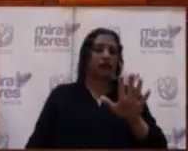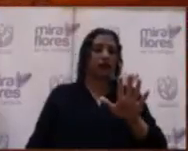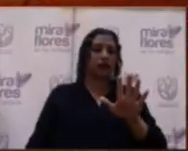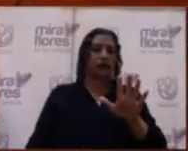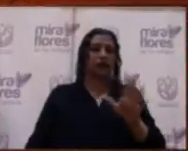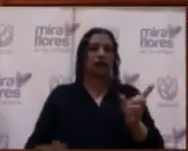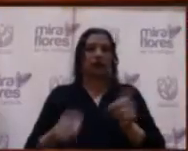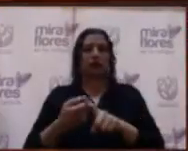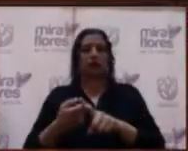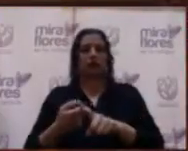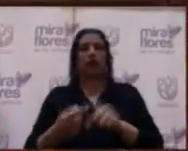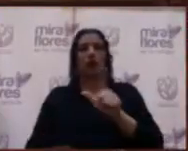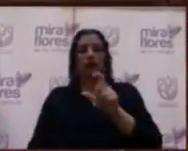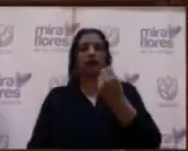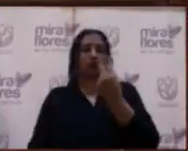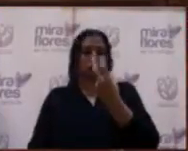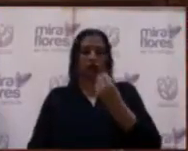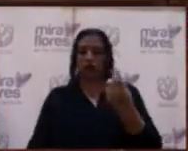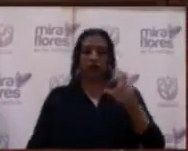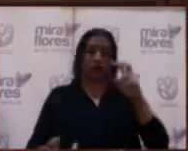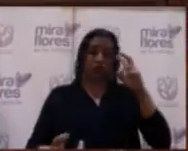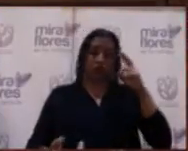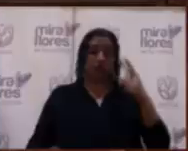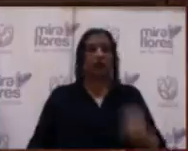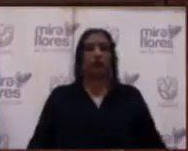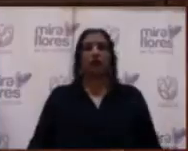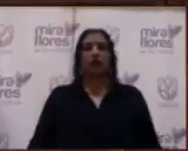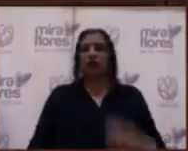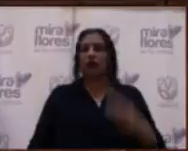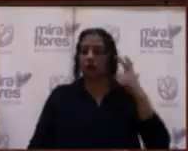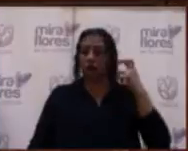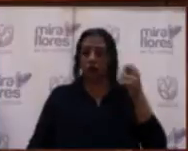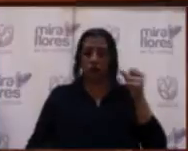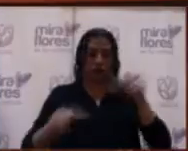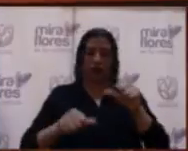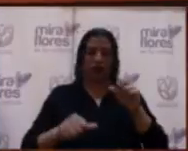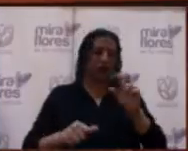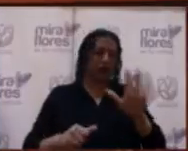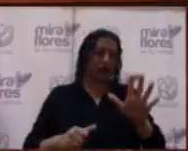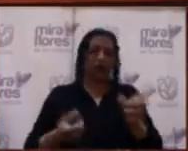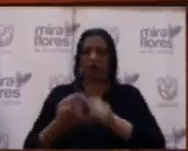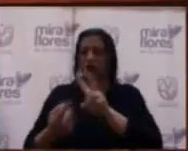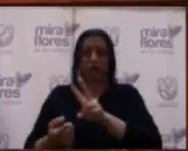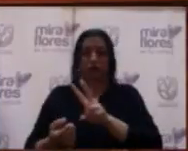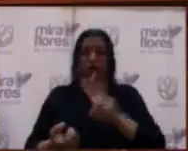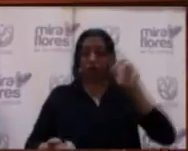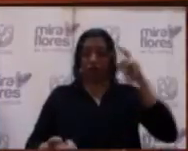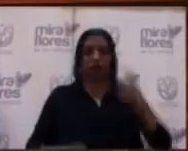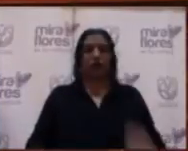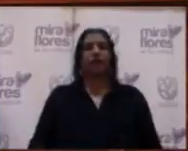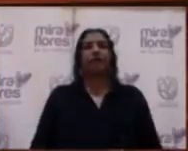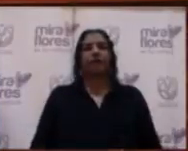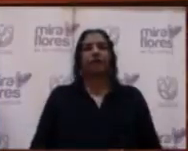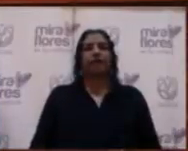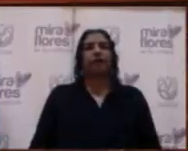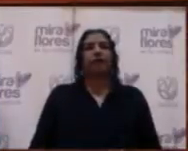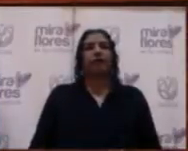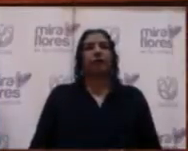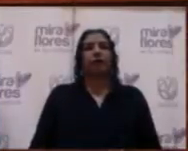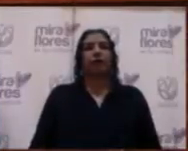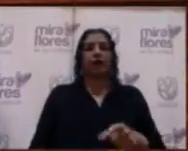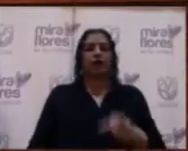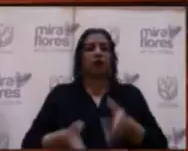diciembre? 12. Ah, 12 de diciembre ya. Pareció que decía 2 de diciembre. Muy bien, esa es